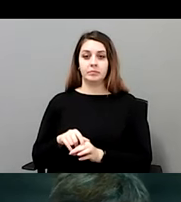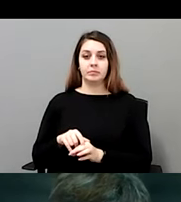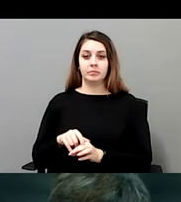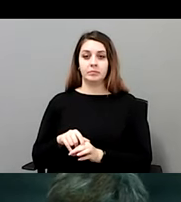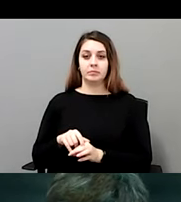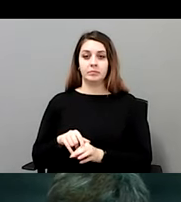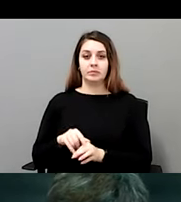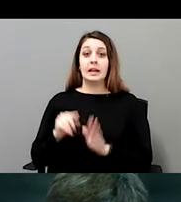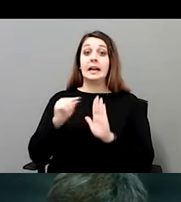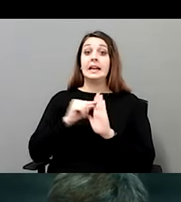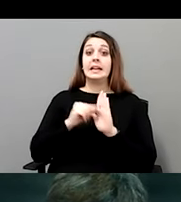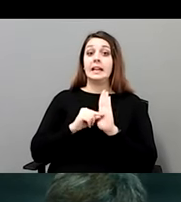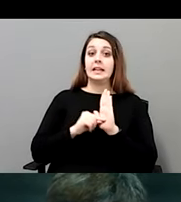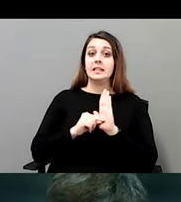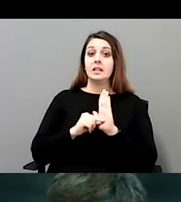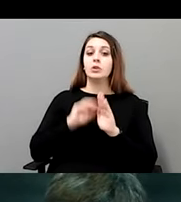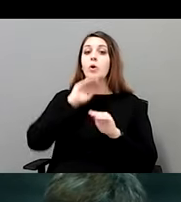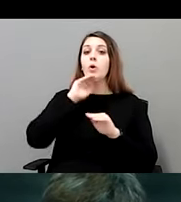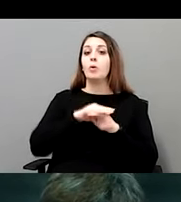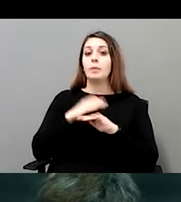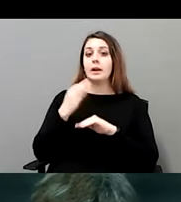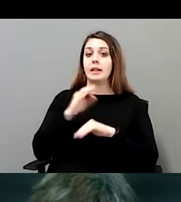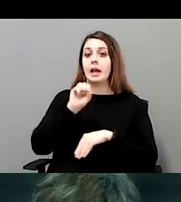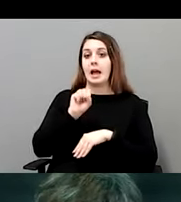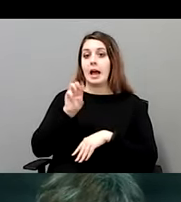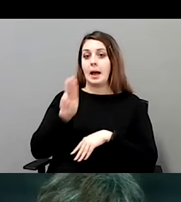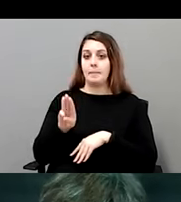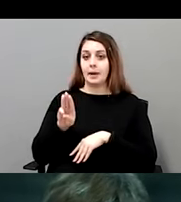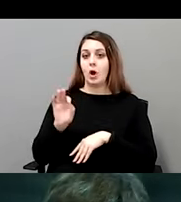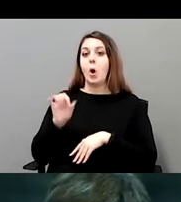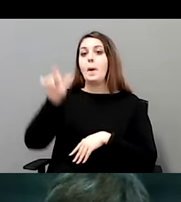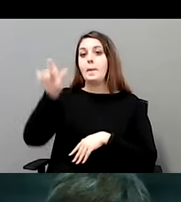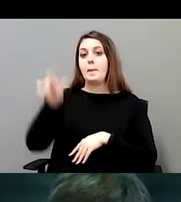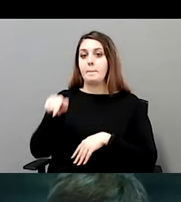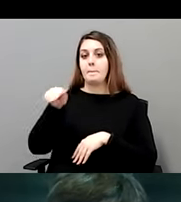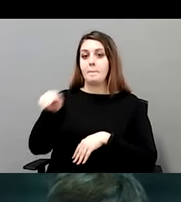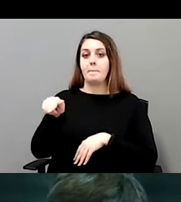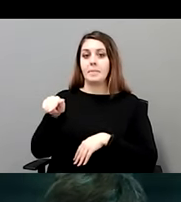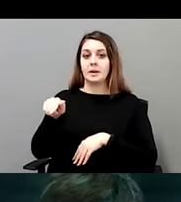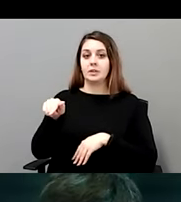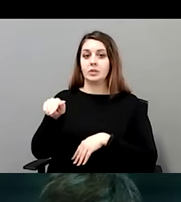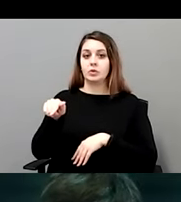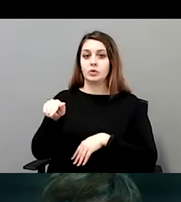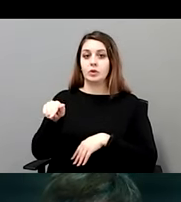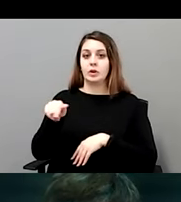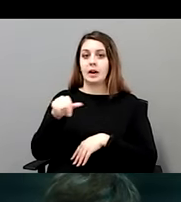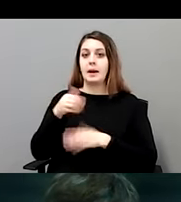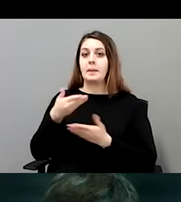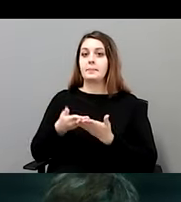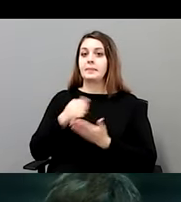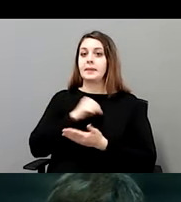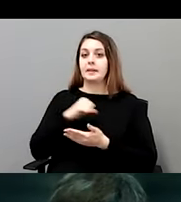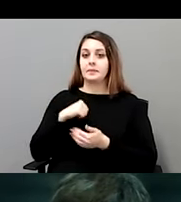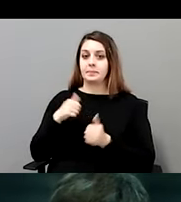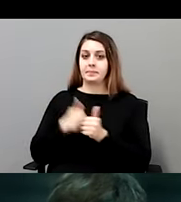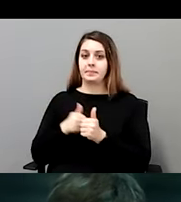El requisito que debe cumplir el APE o la persona que presta la asistencia personal. Tanto